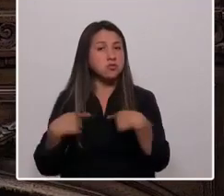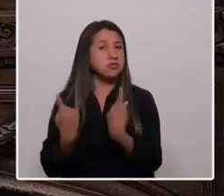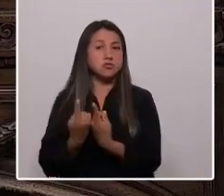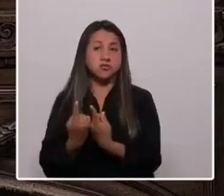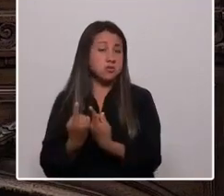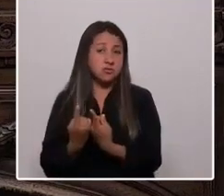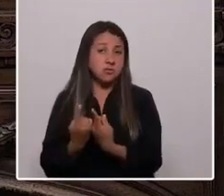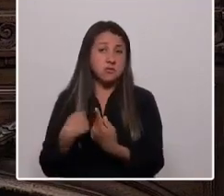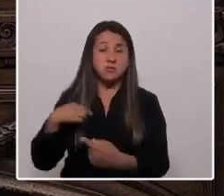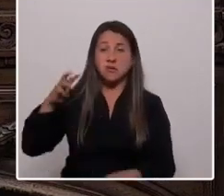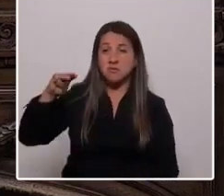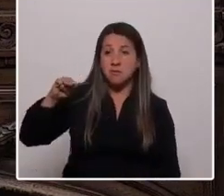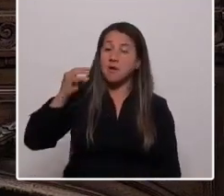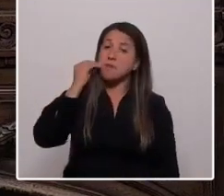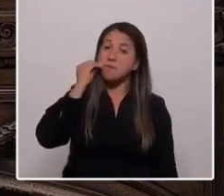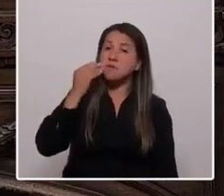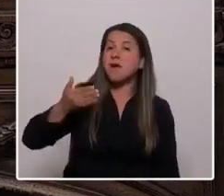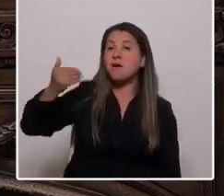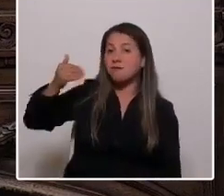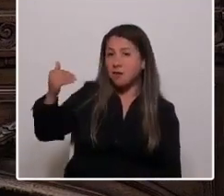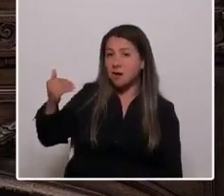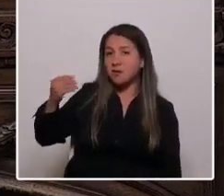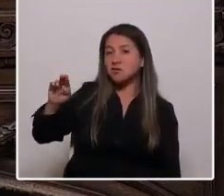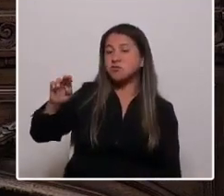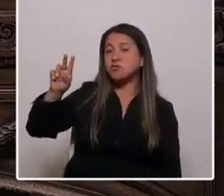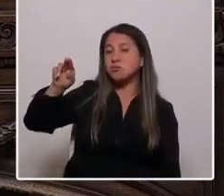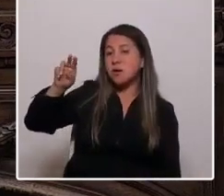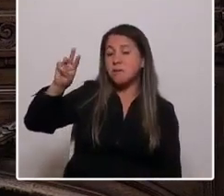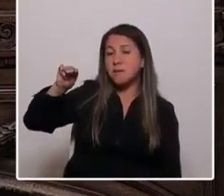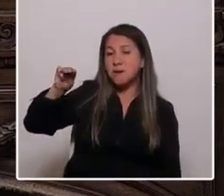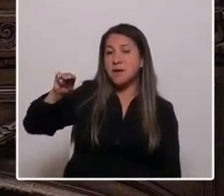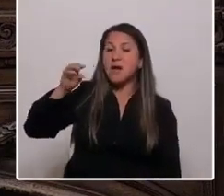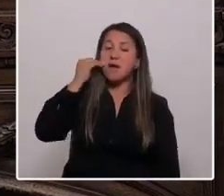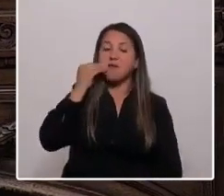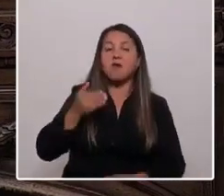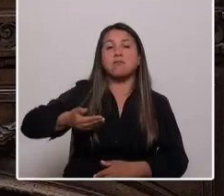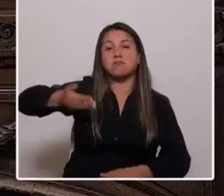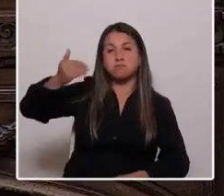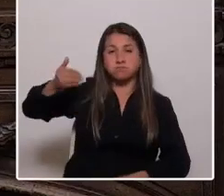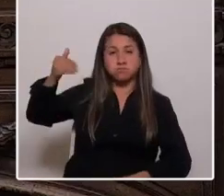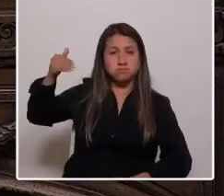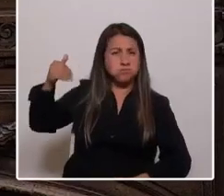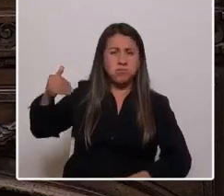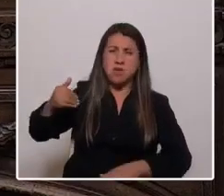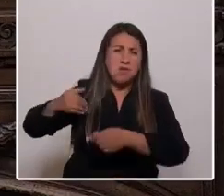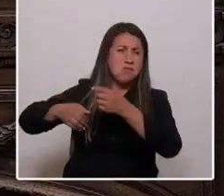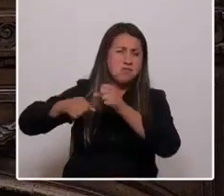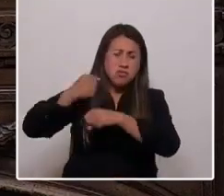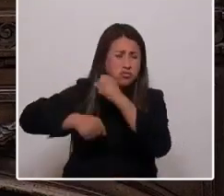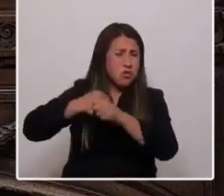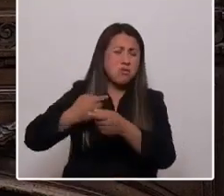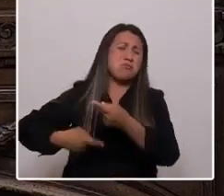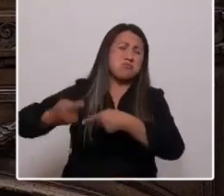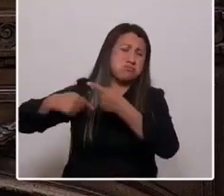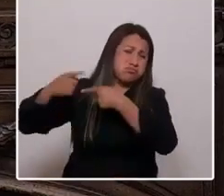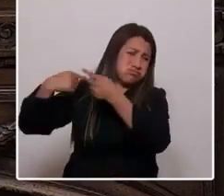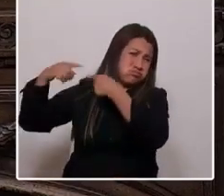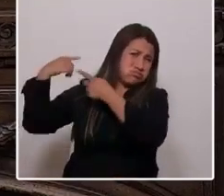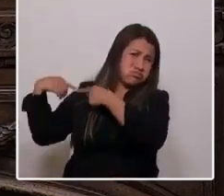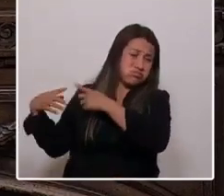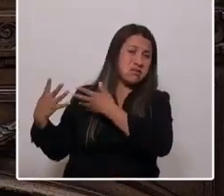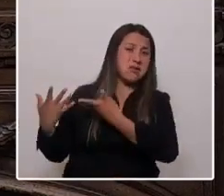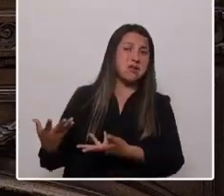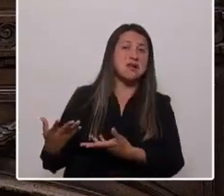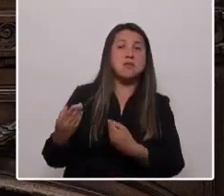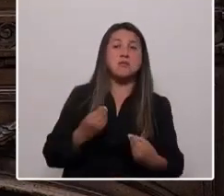ni nuestras abuelas ni con sus madres ni sus abuelas son múltiples generaciones pasadas millones de mujeres que vinieron la